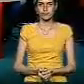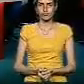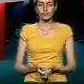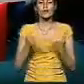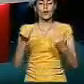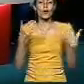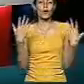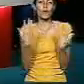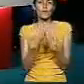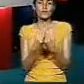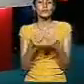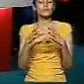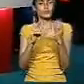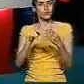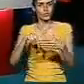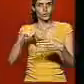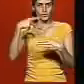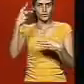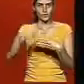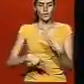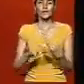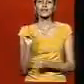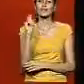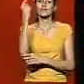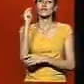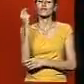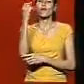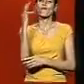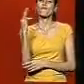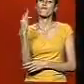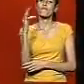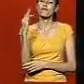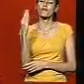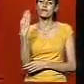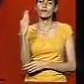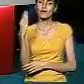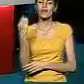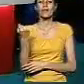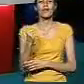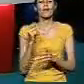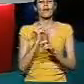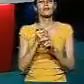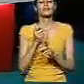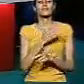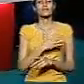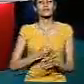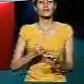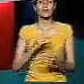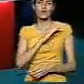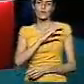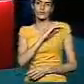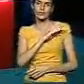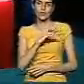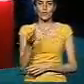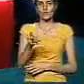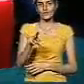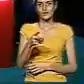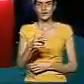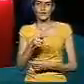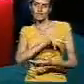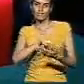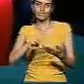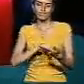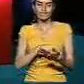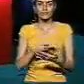estado acompañando a lo largo del programa el diputado Frei Bernal, es presidente de la Comisión Mixta de